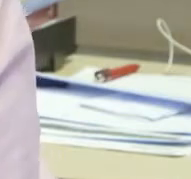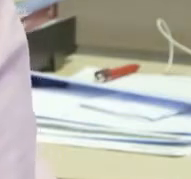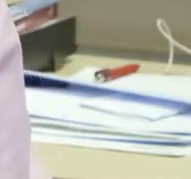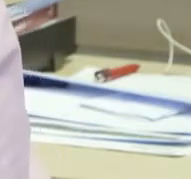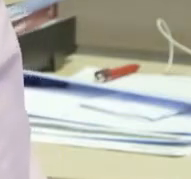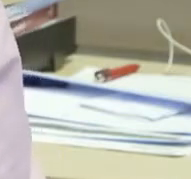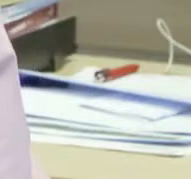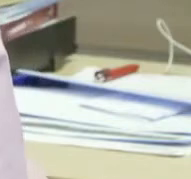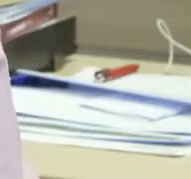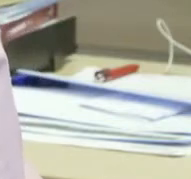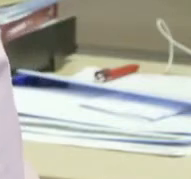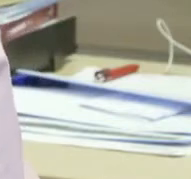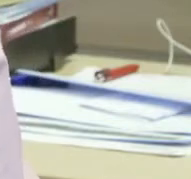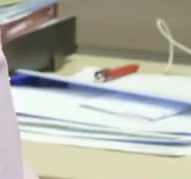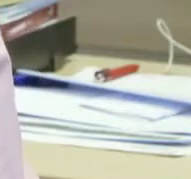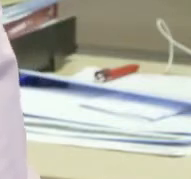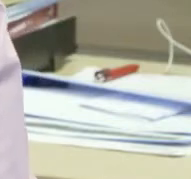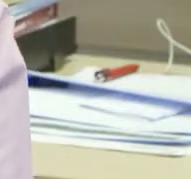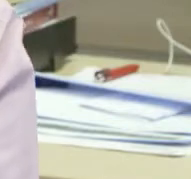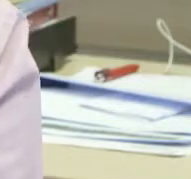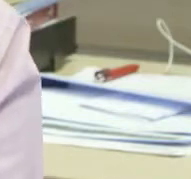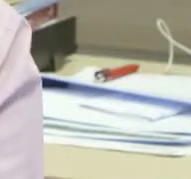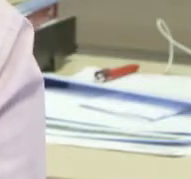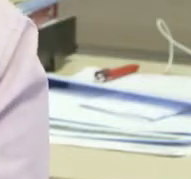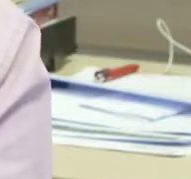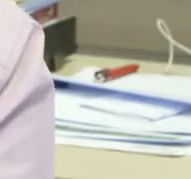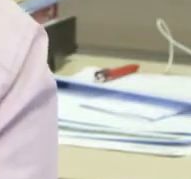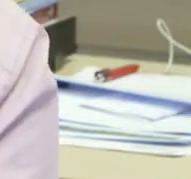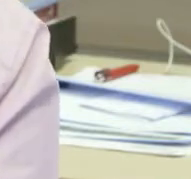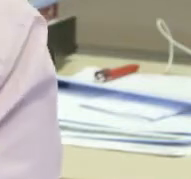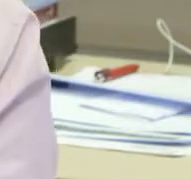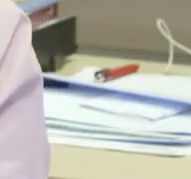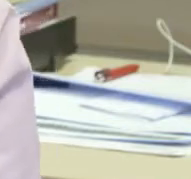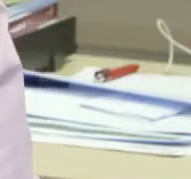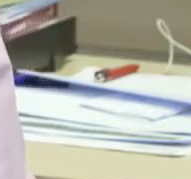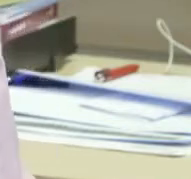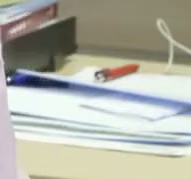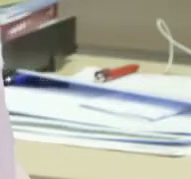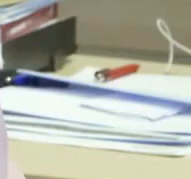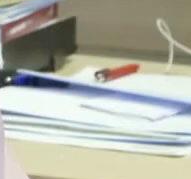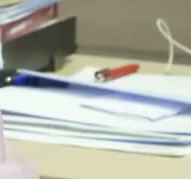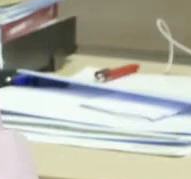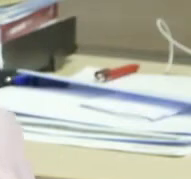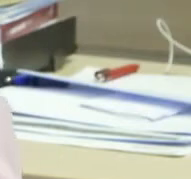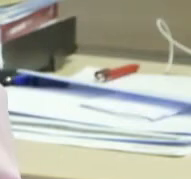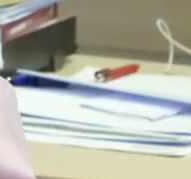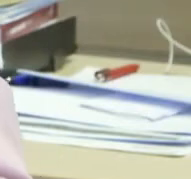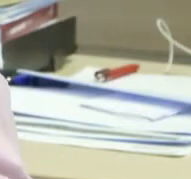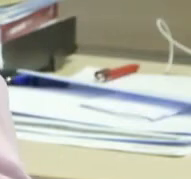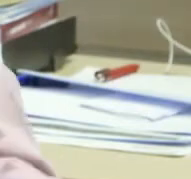Como esta nube no recorre gran distancia, por eso siempre recomendamos esa distancia, entre comillas, de seguridad